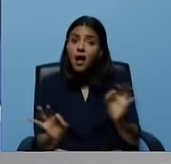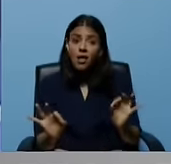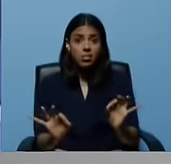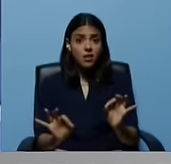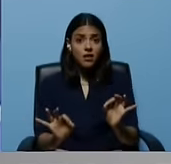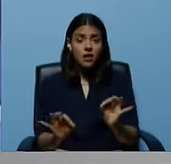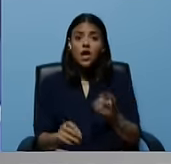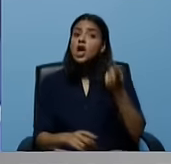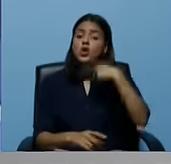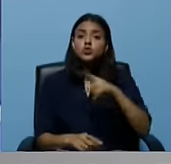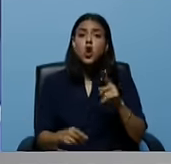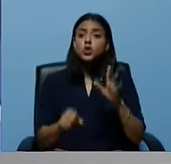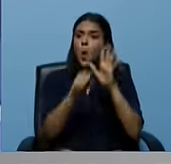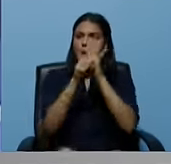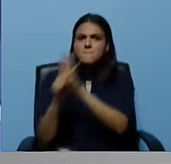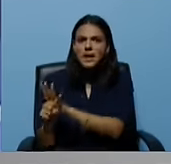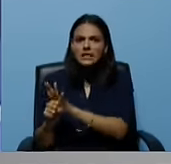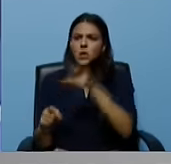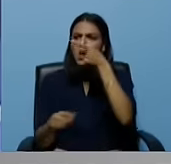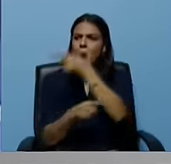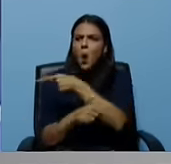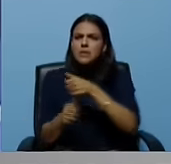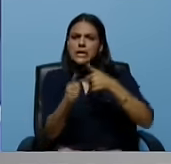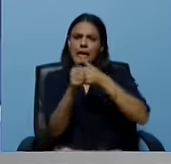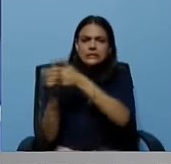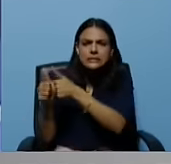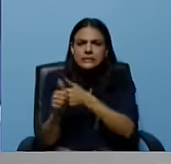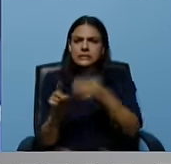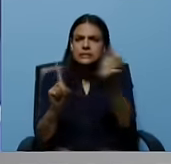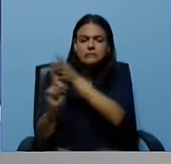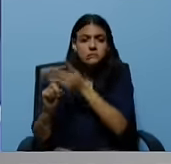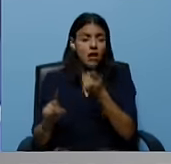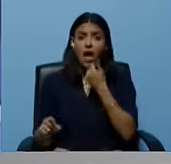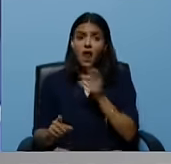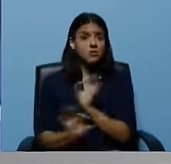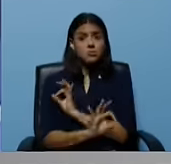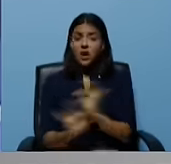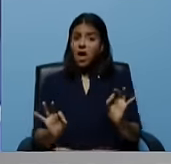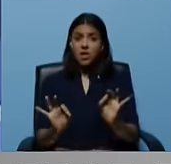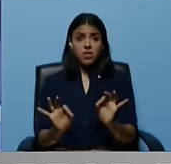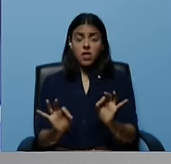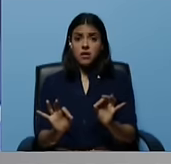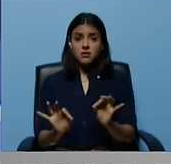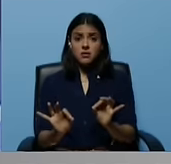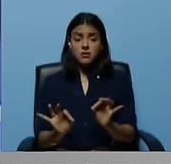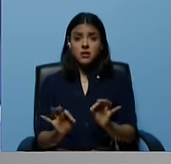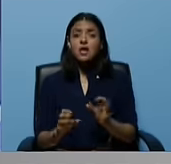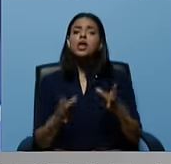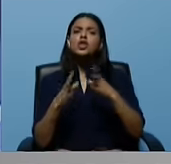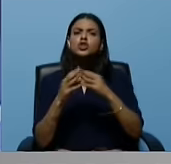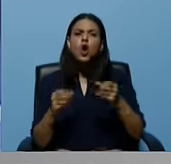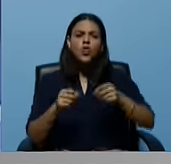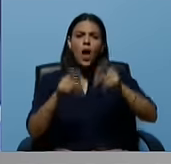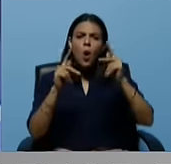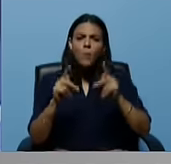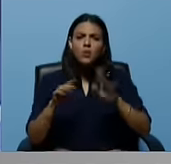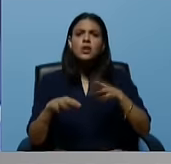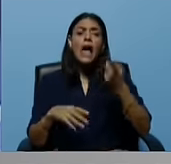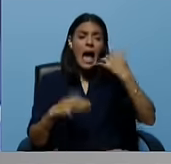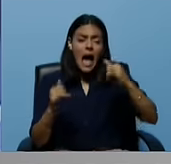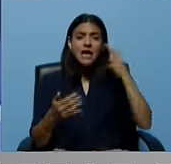ni por la presión. En todo caso, las ocasiones, y lo pueden